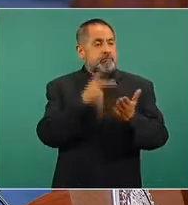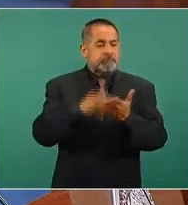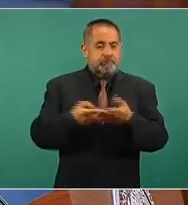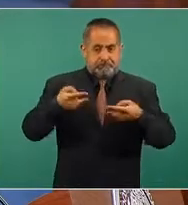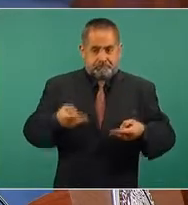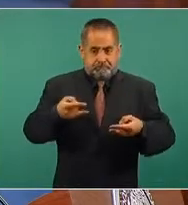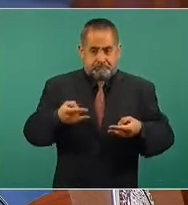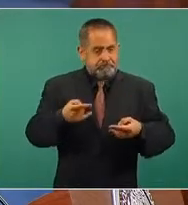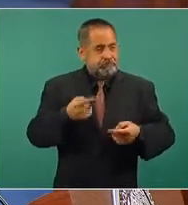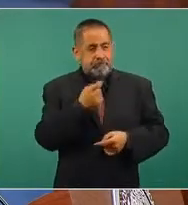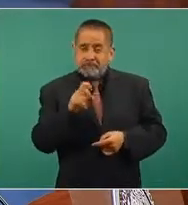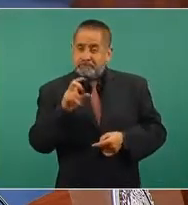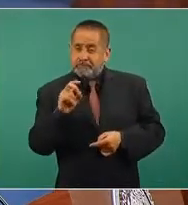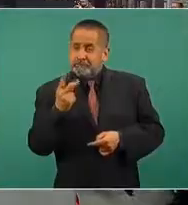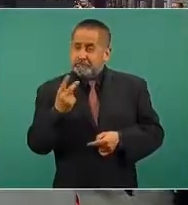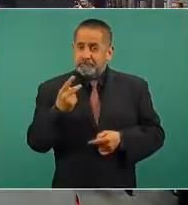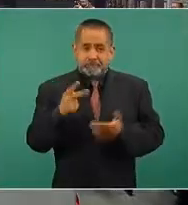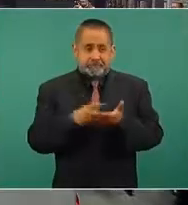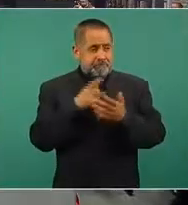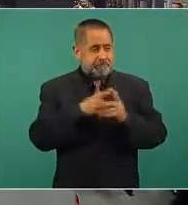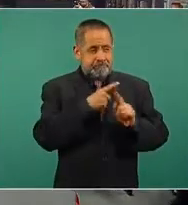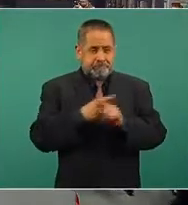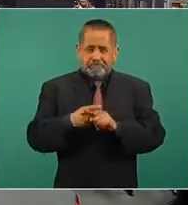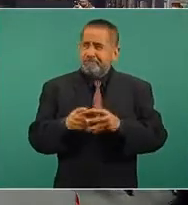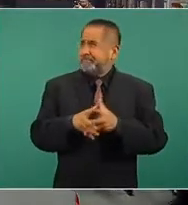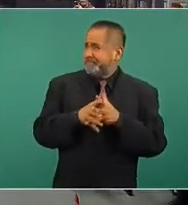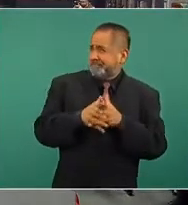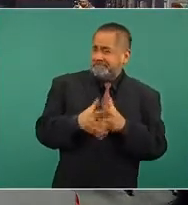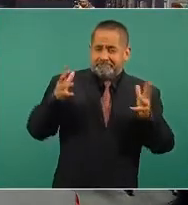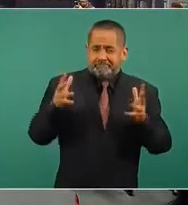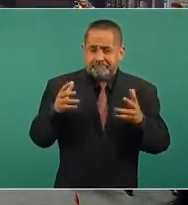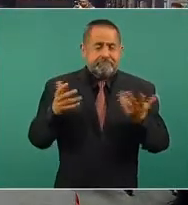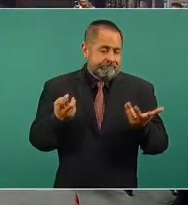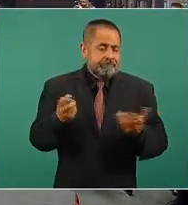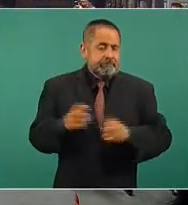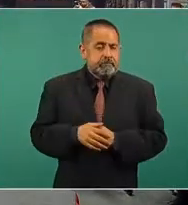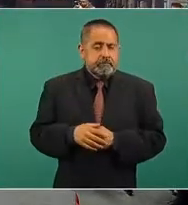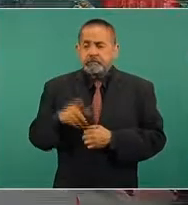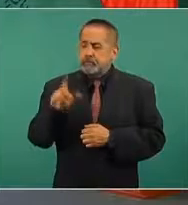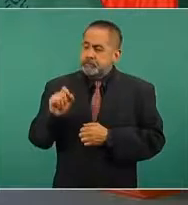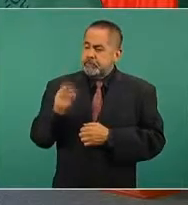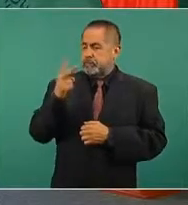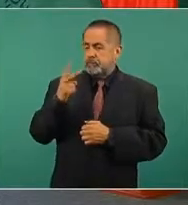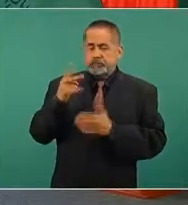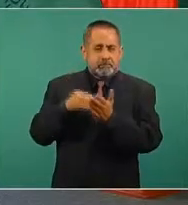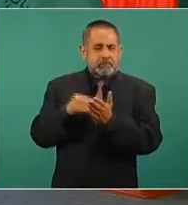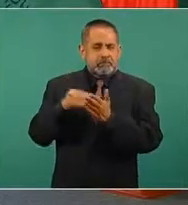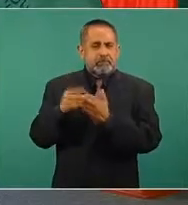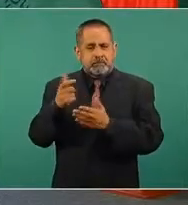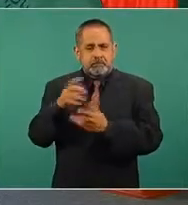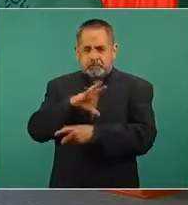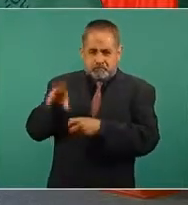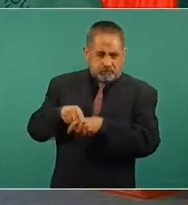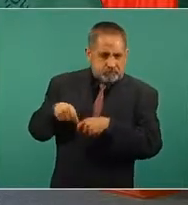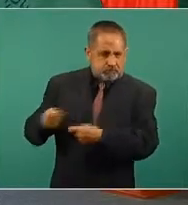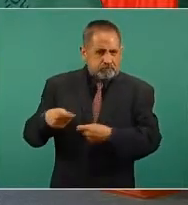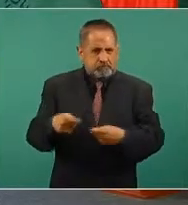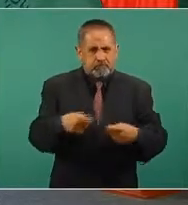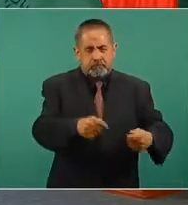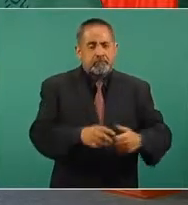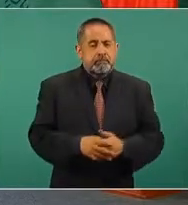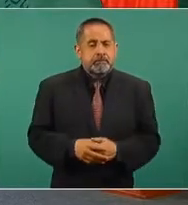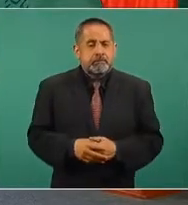del Zócalo de la Ciudad de México. La bolsa en conjunto es aproximadamente de 22 millones de pesos. Eso sería,